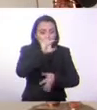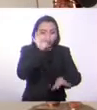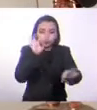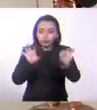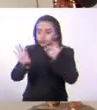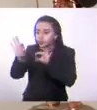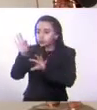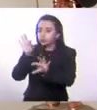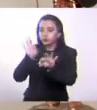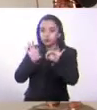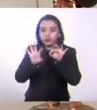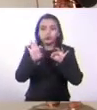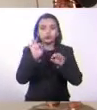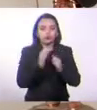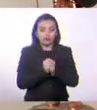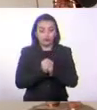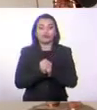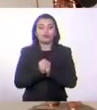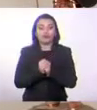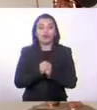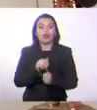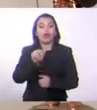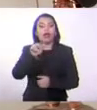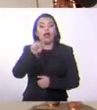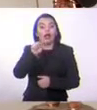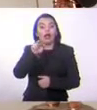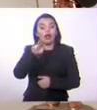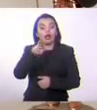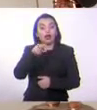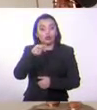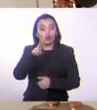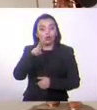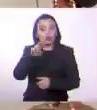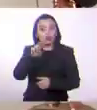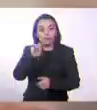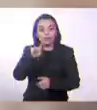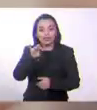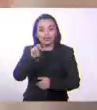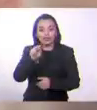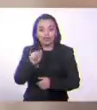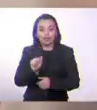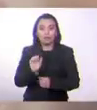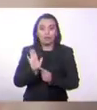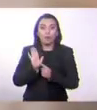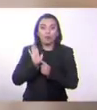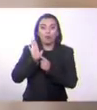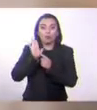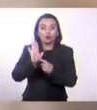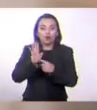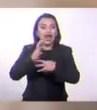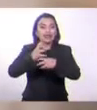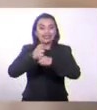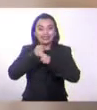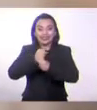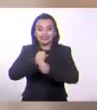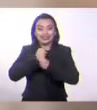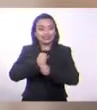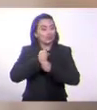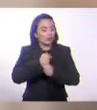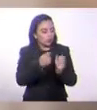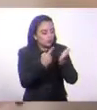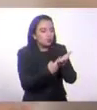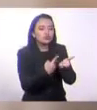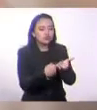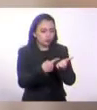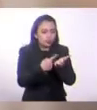nuestro punto de vista es válido, y es válido a partir de argumentos. En el texto argumentativo tendremos que